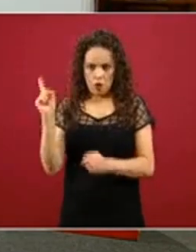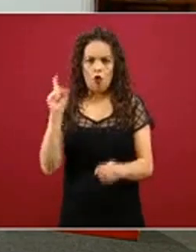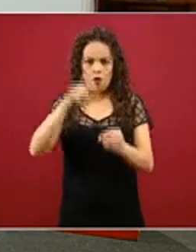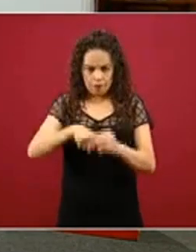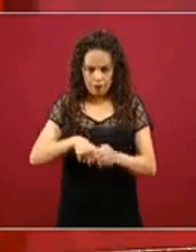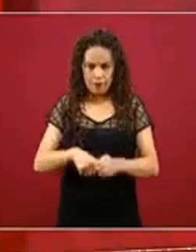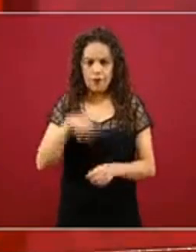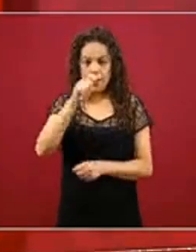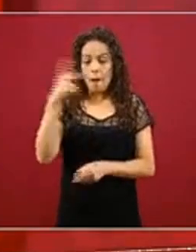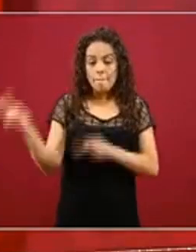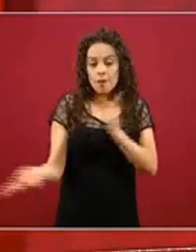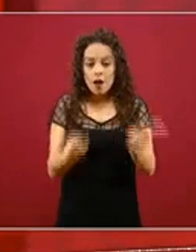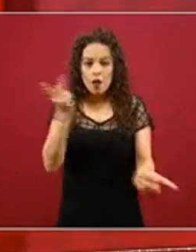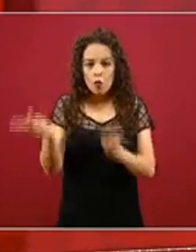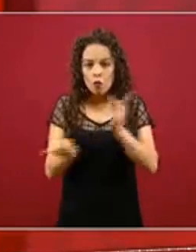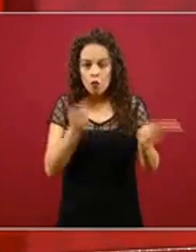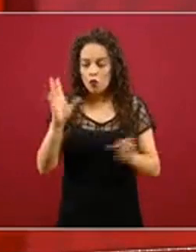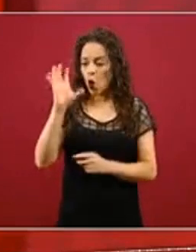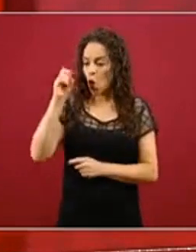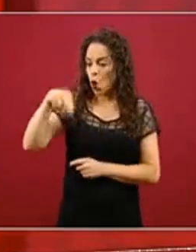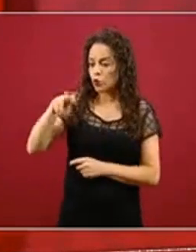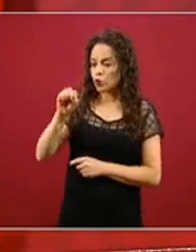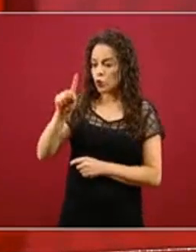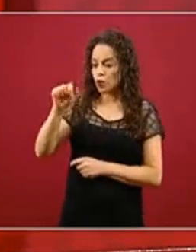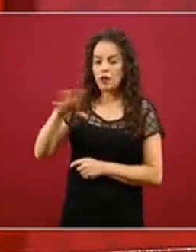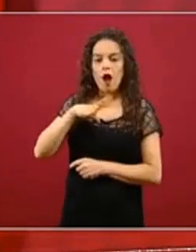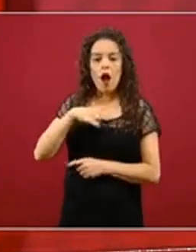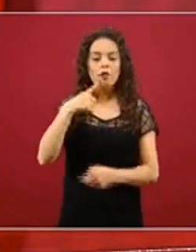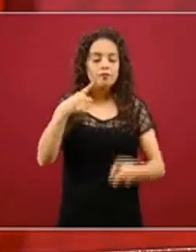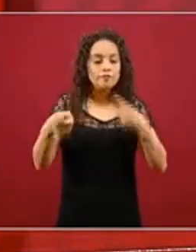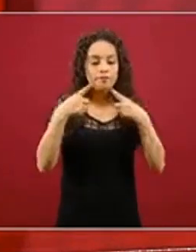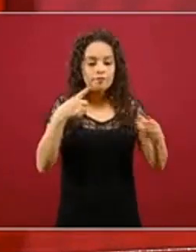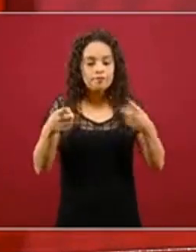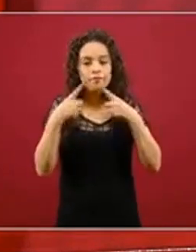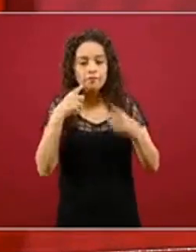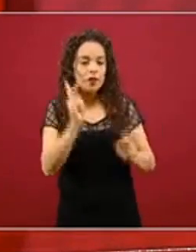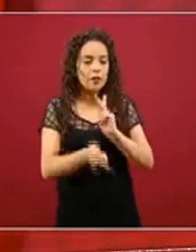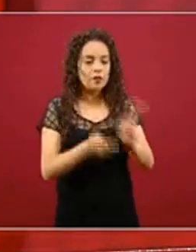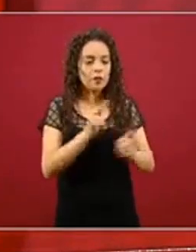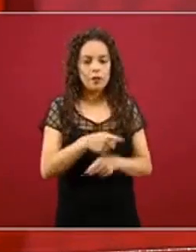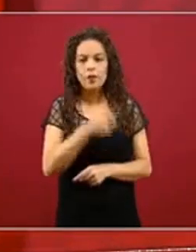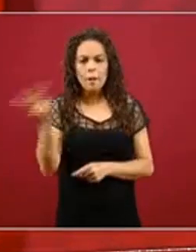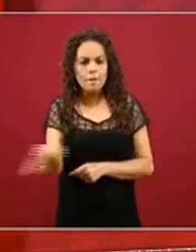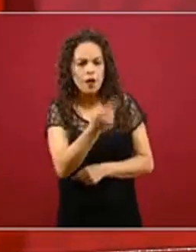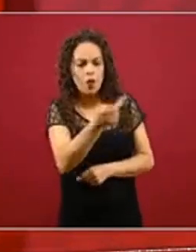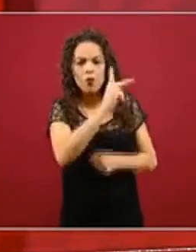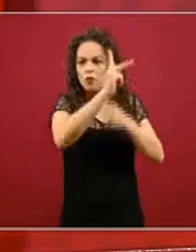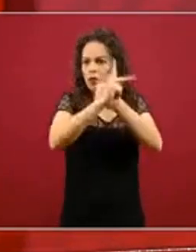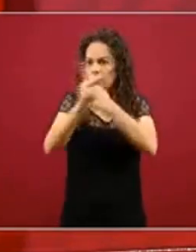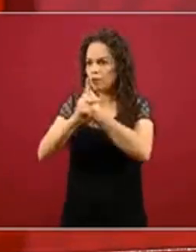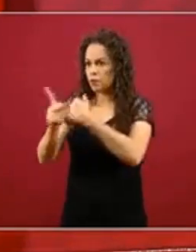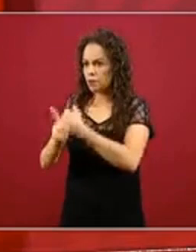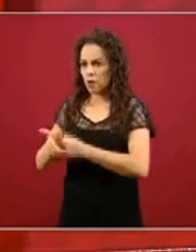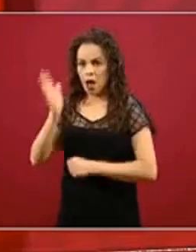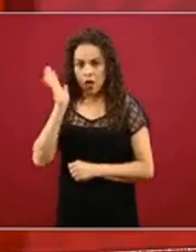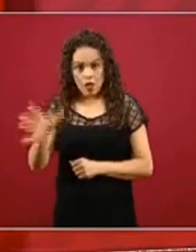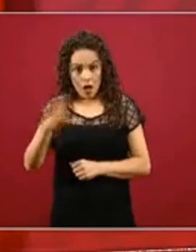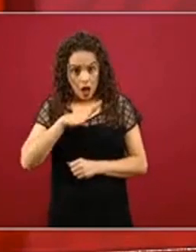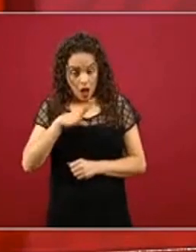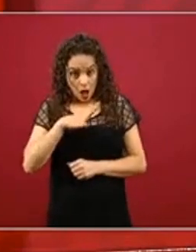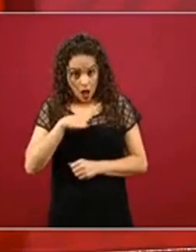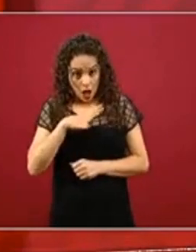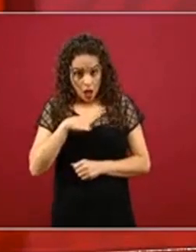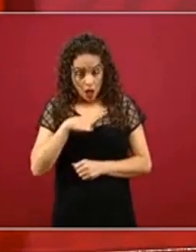consultas incluyen un diálogo sobre si los países tienen ya la capacidad, en el momento en que exista una vacuna